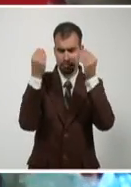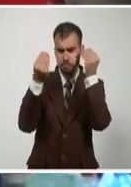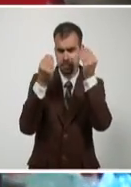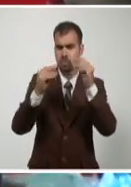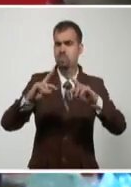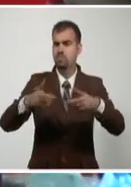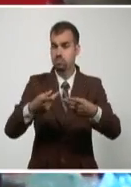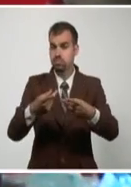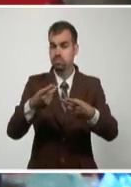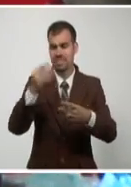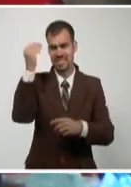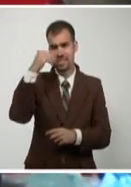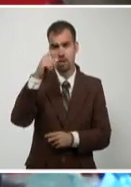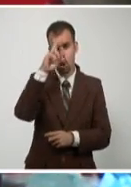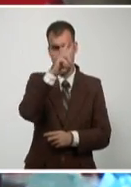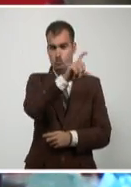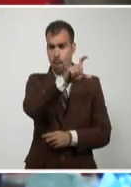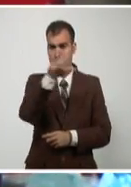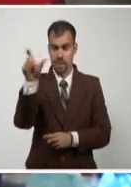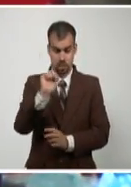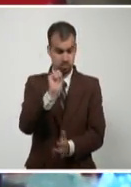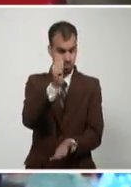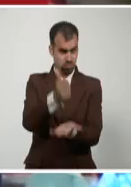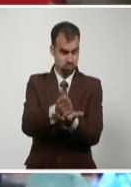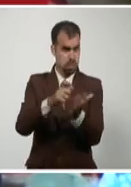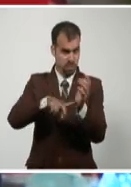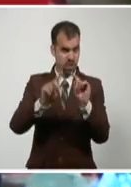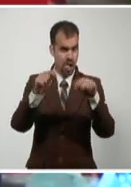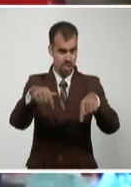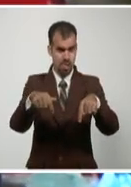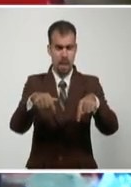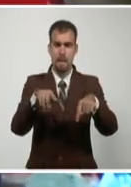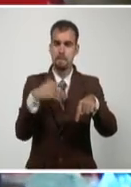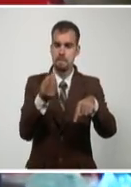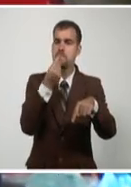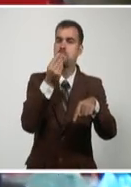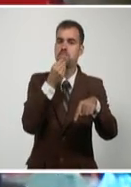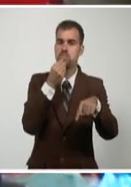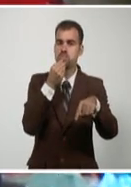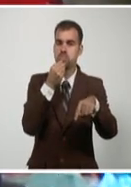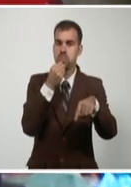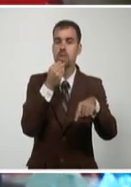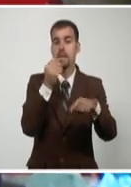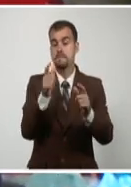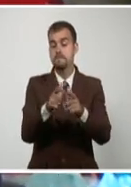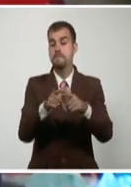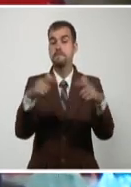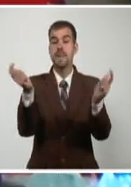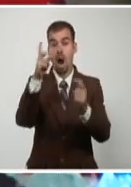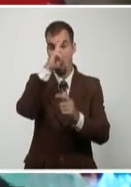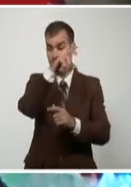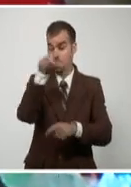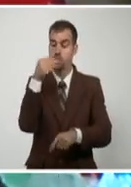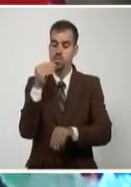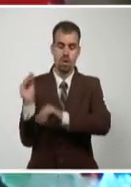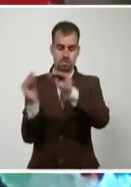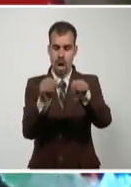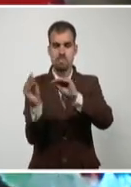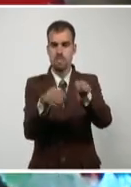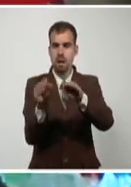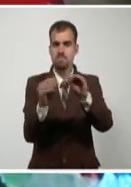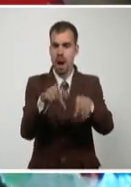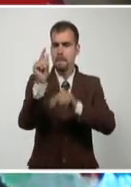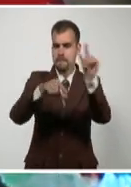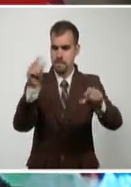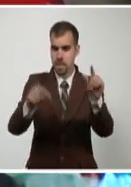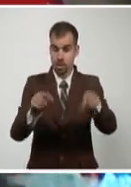del Hospital Provincial El Saturnino Lora, también para incrementar la capacidad hospitalaria de los pacientes que